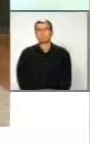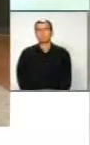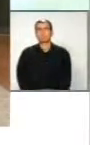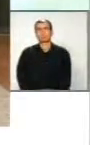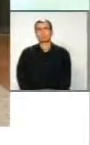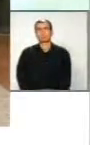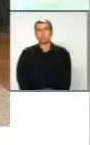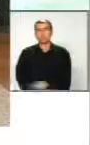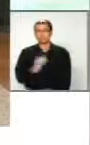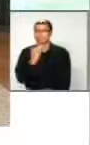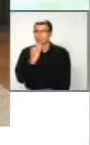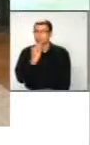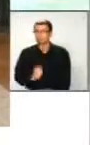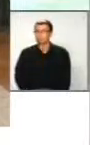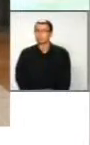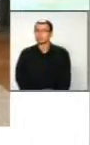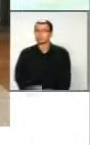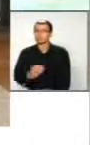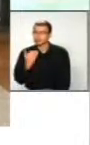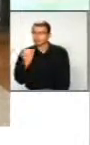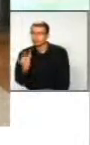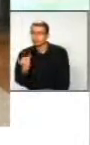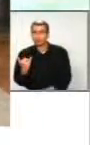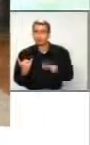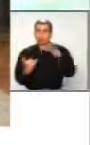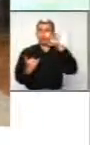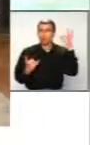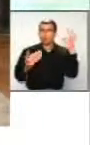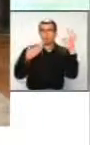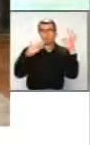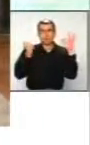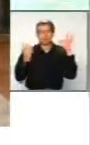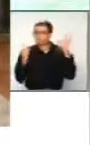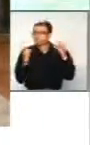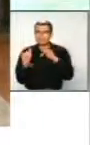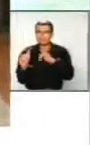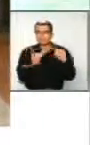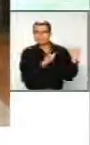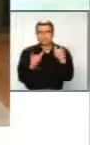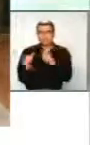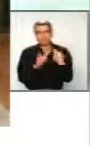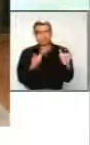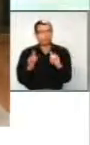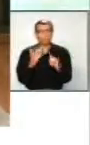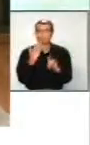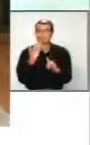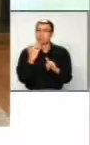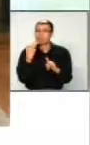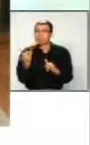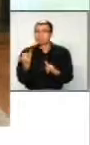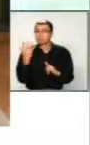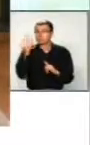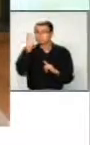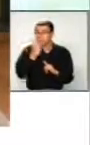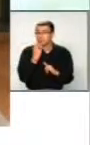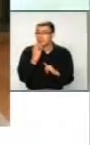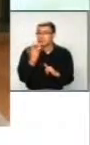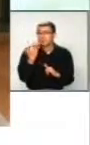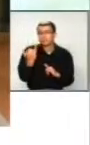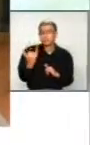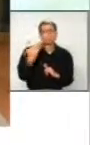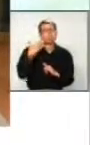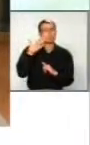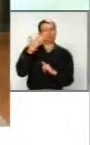tan igualitario el estereotipo para hombres como para mujeres? O sea, a veces la belleza masculina no tiene como